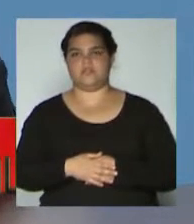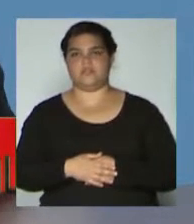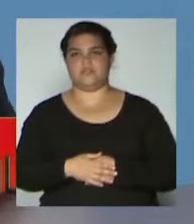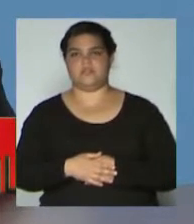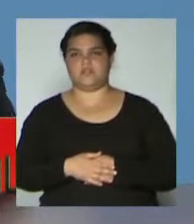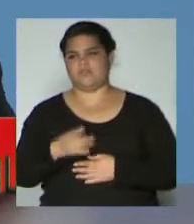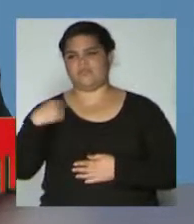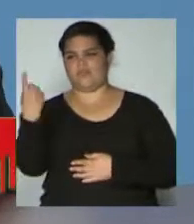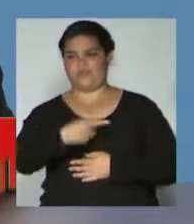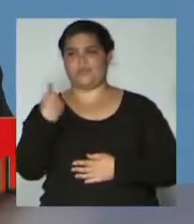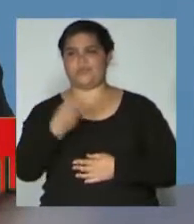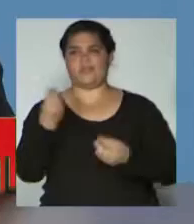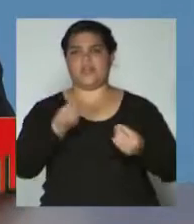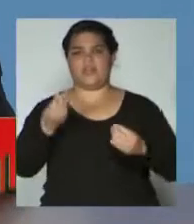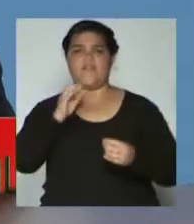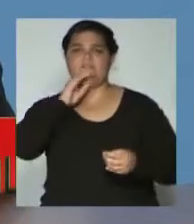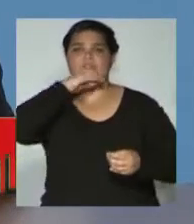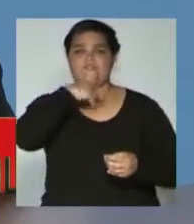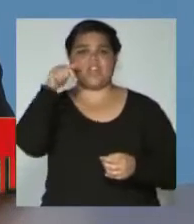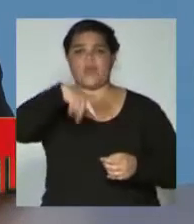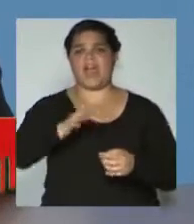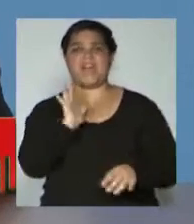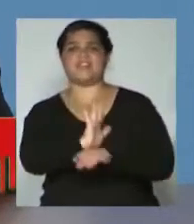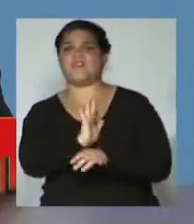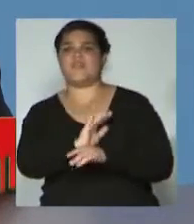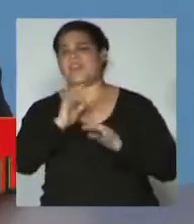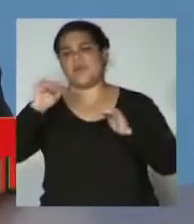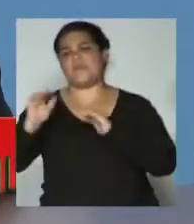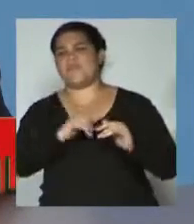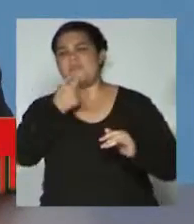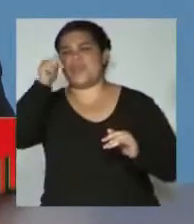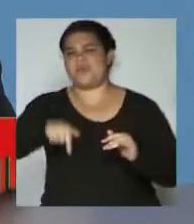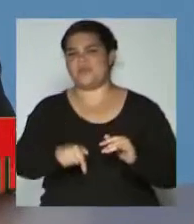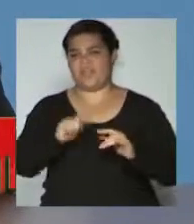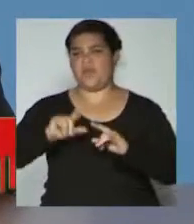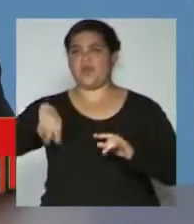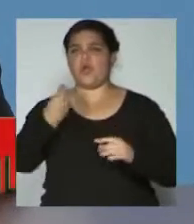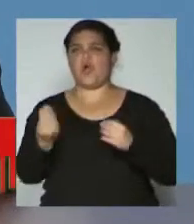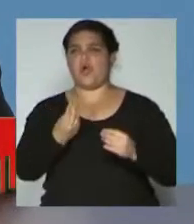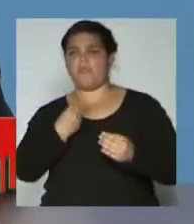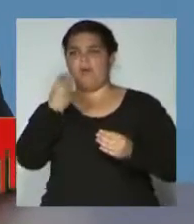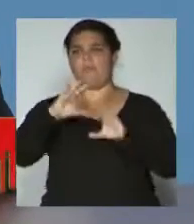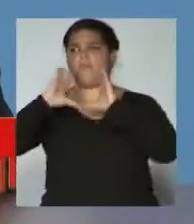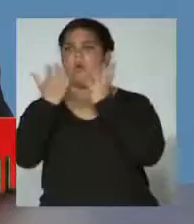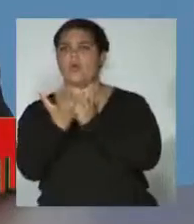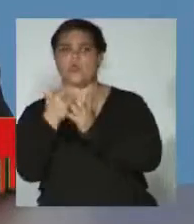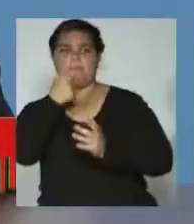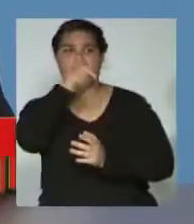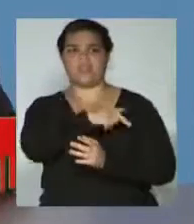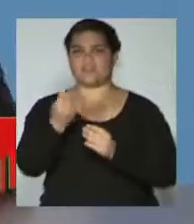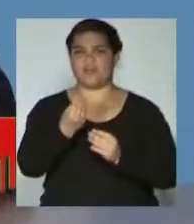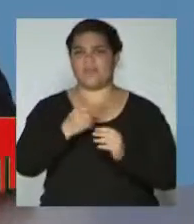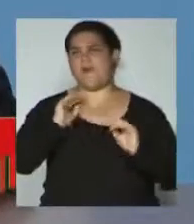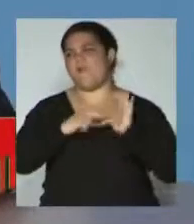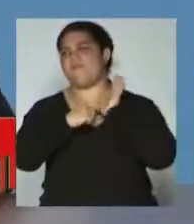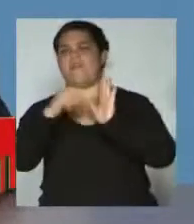somos nosotros. Mendoza es la vitivinicultura, y así se presenta en el mundo. O sea, cuando estamos hablando de una actividad que